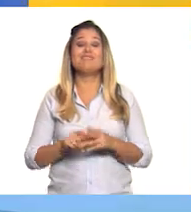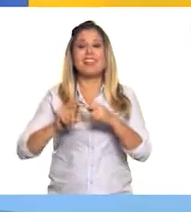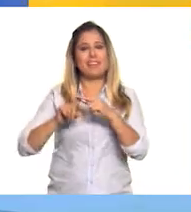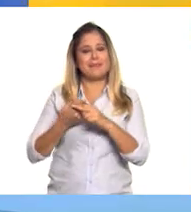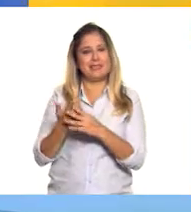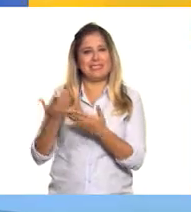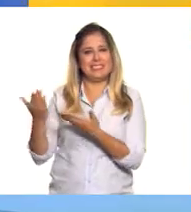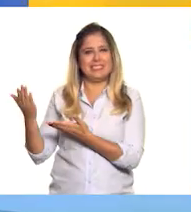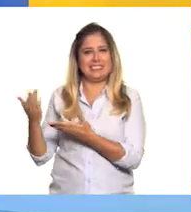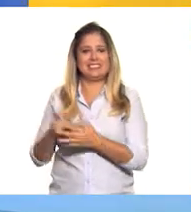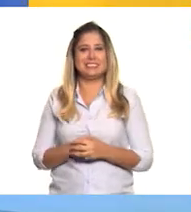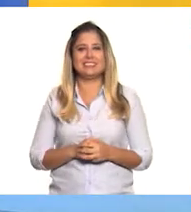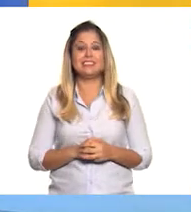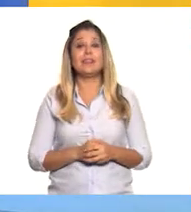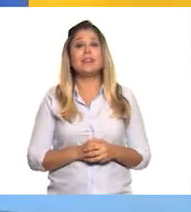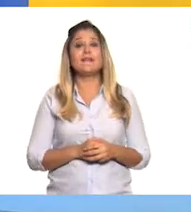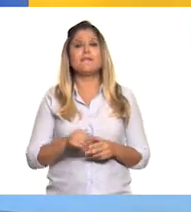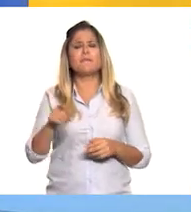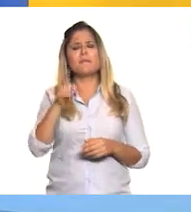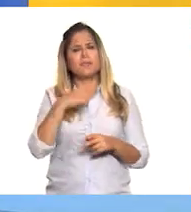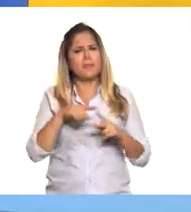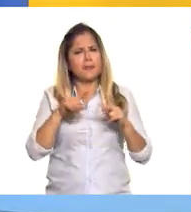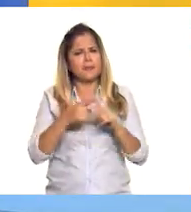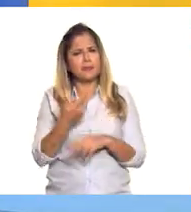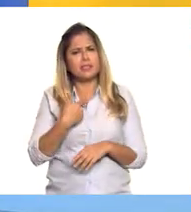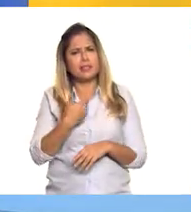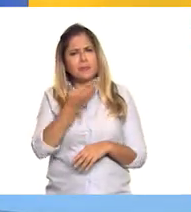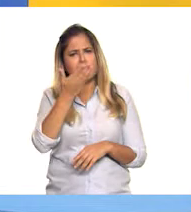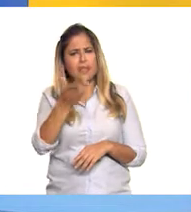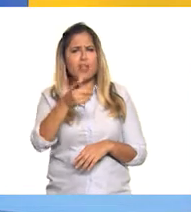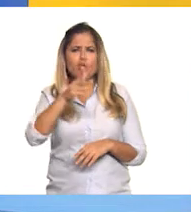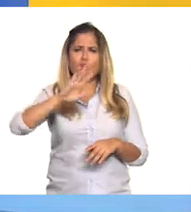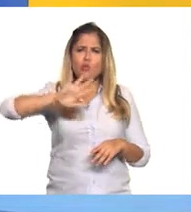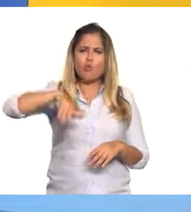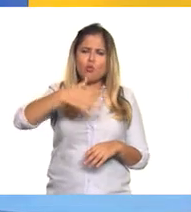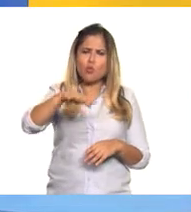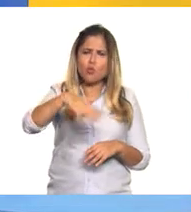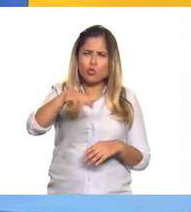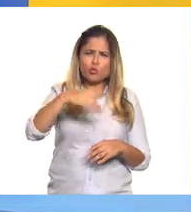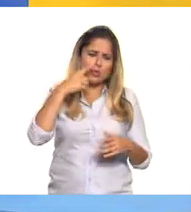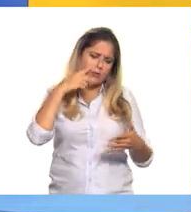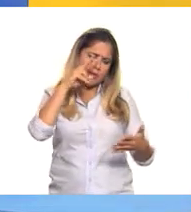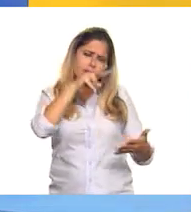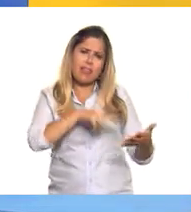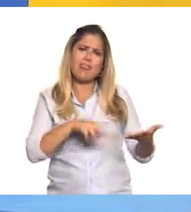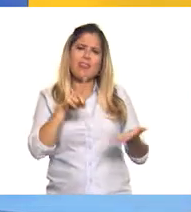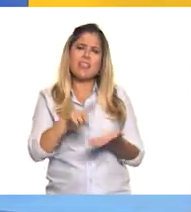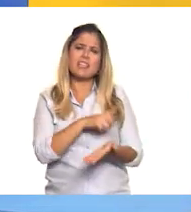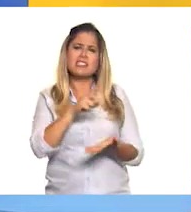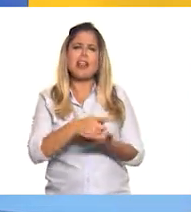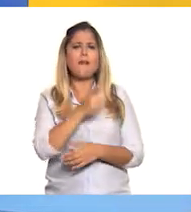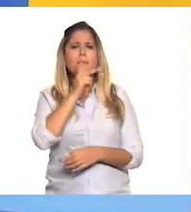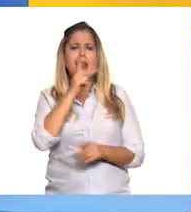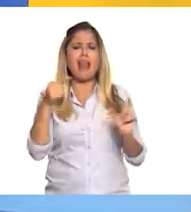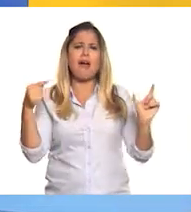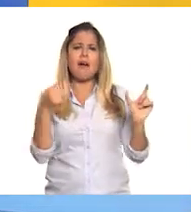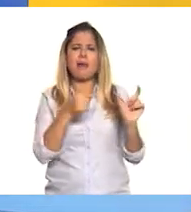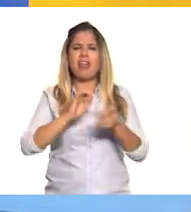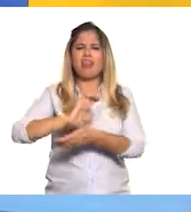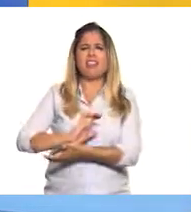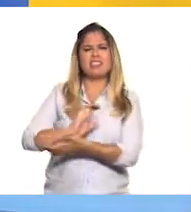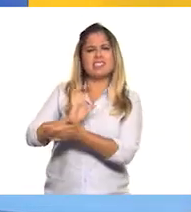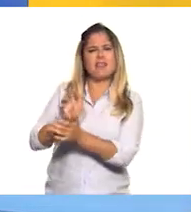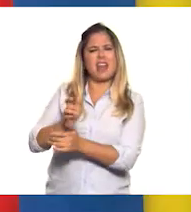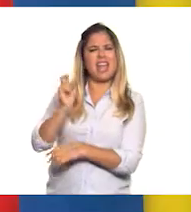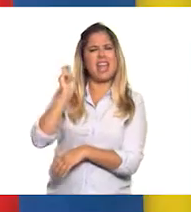Comencemos, María. Para empezar, te voy a pedir que busques en el diccionario la definición de discriminar, por